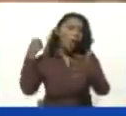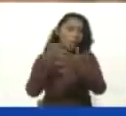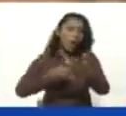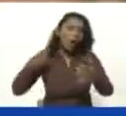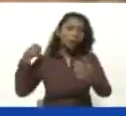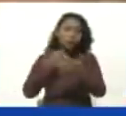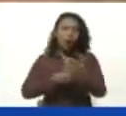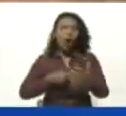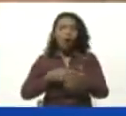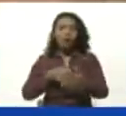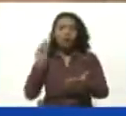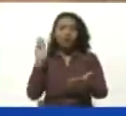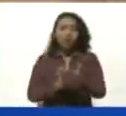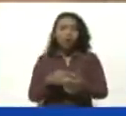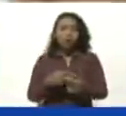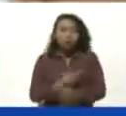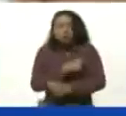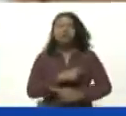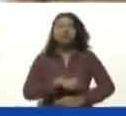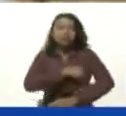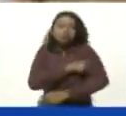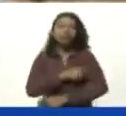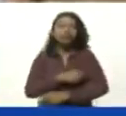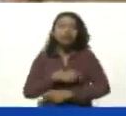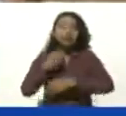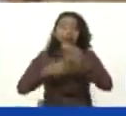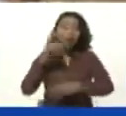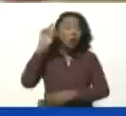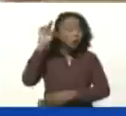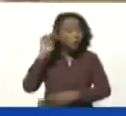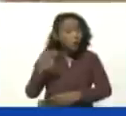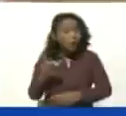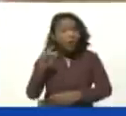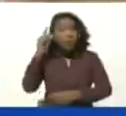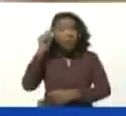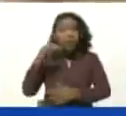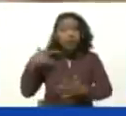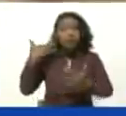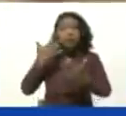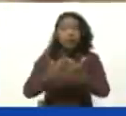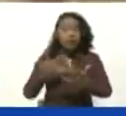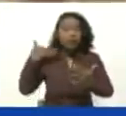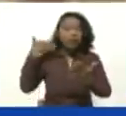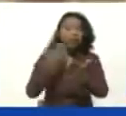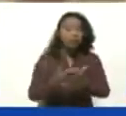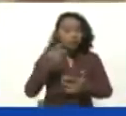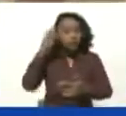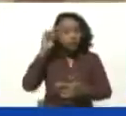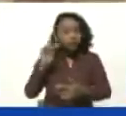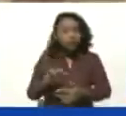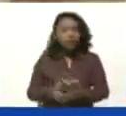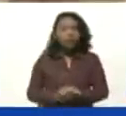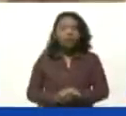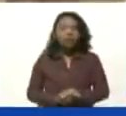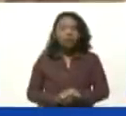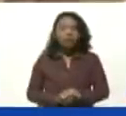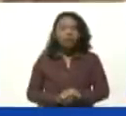le metieron electricidad durante días y días y días.